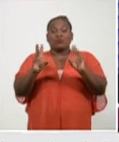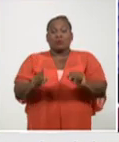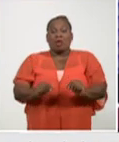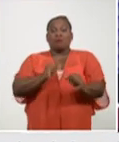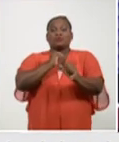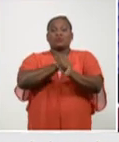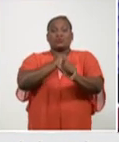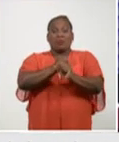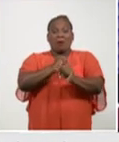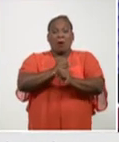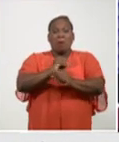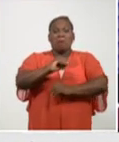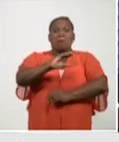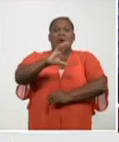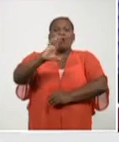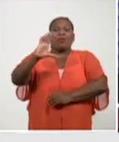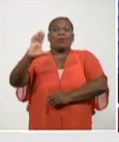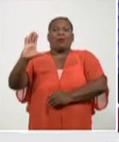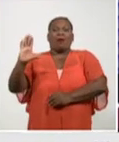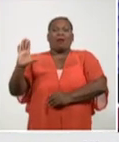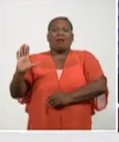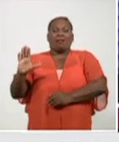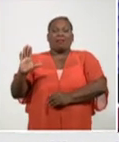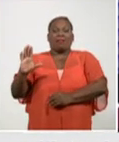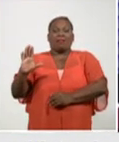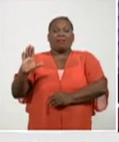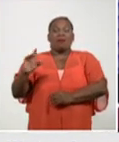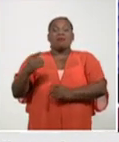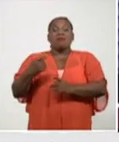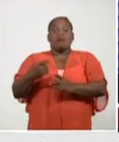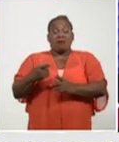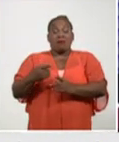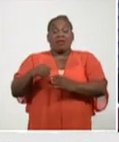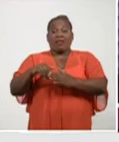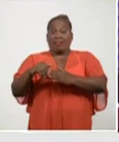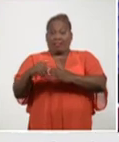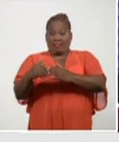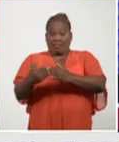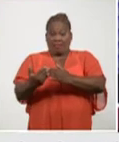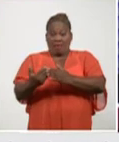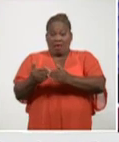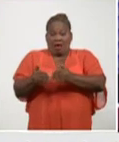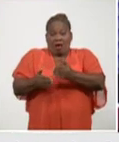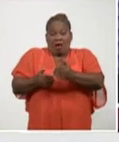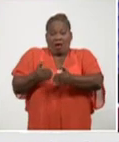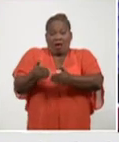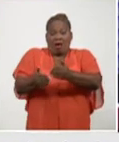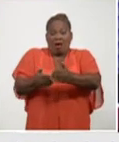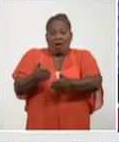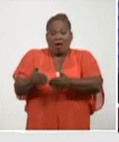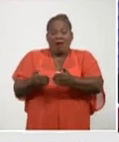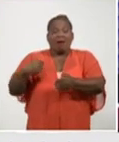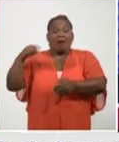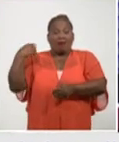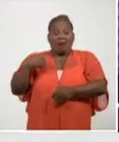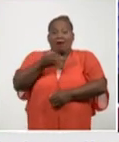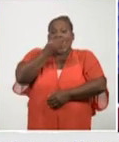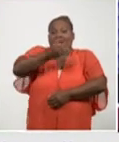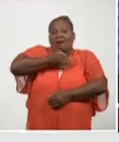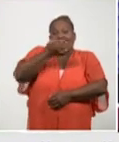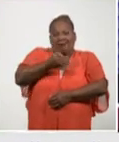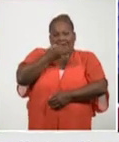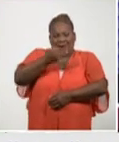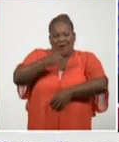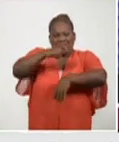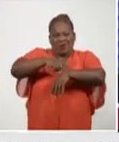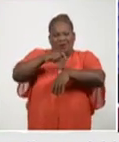madrugada, pero que en el decursar del día, y ayer lo evaluábamos así en el horario de la tarde-noche,